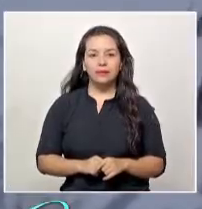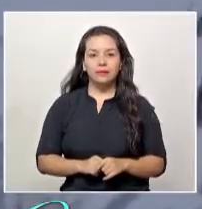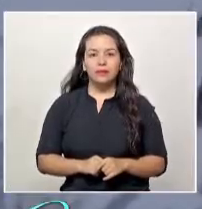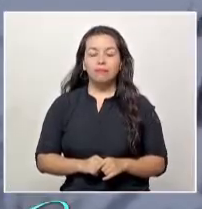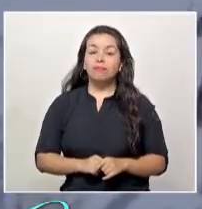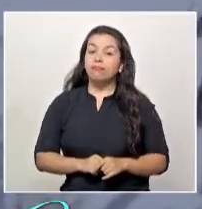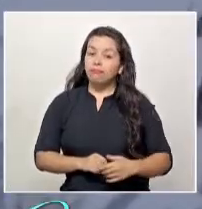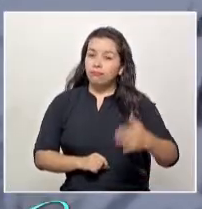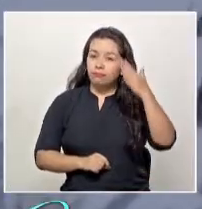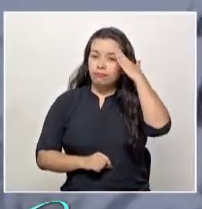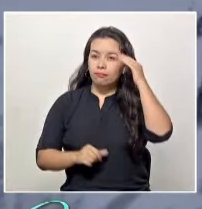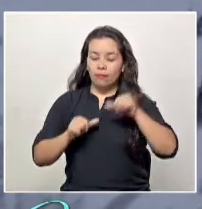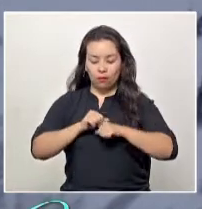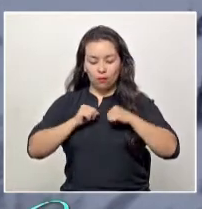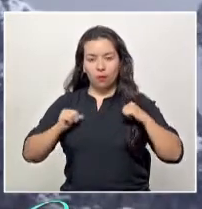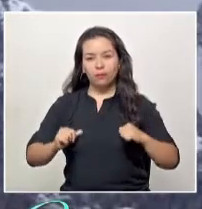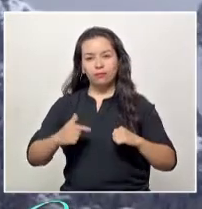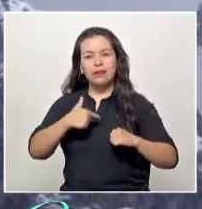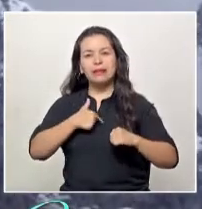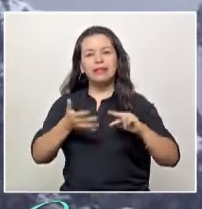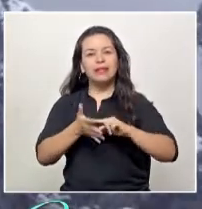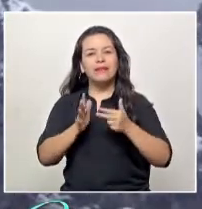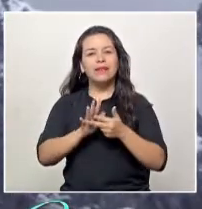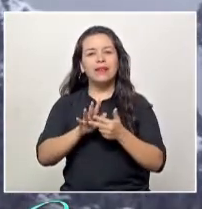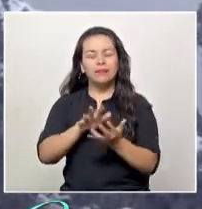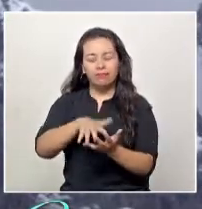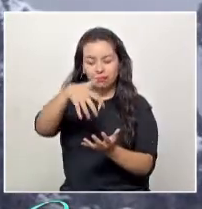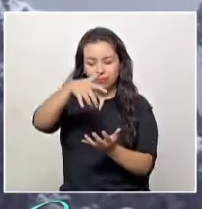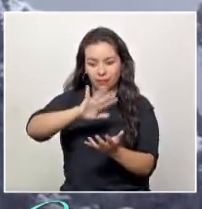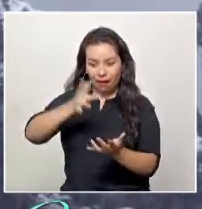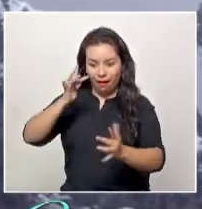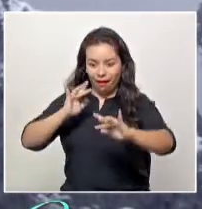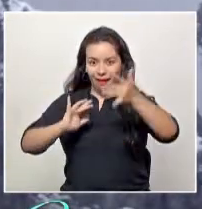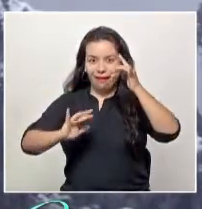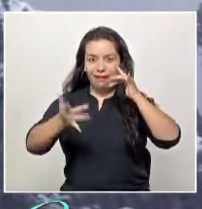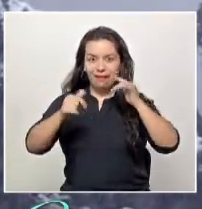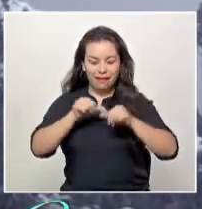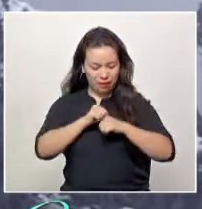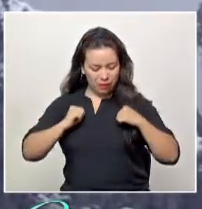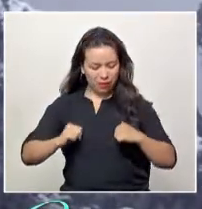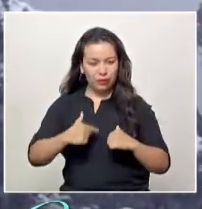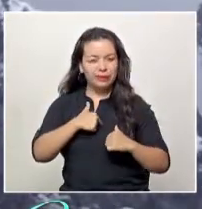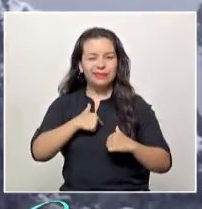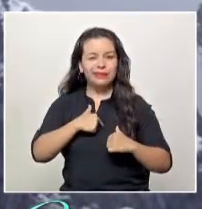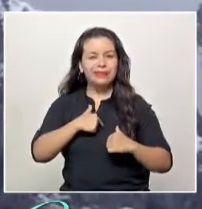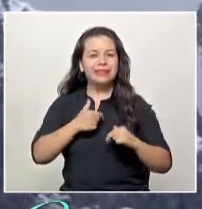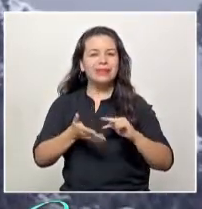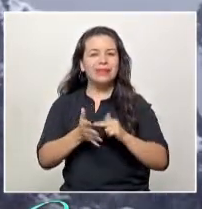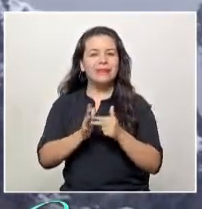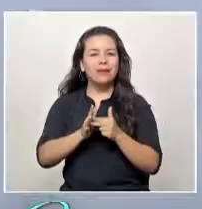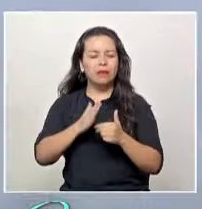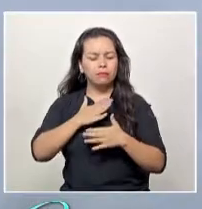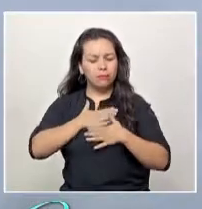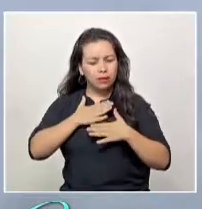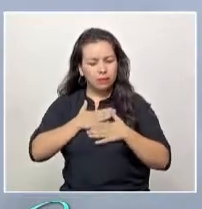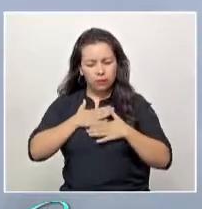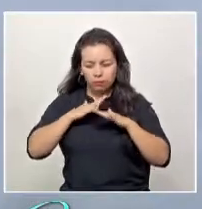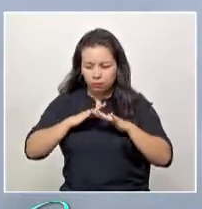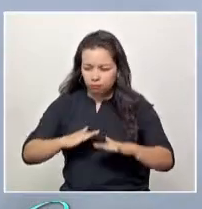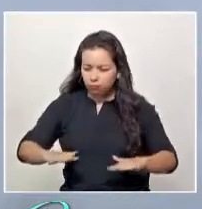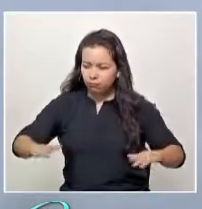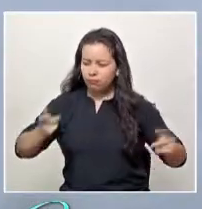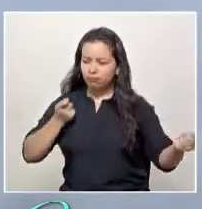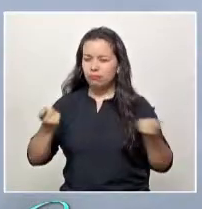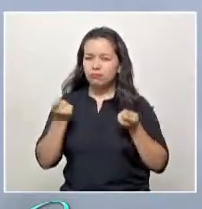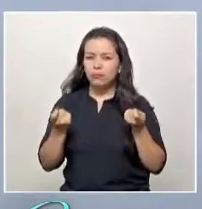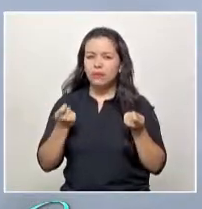Donde esté tu corazón, allí estará tu tesoro. Tu corazón es un sitio de silencio y comunión. Tu corazón